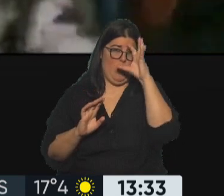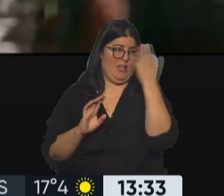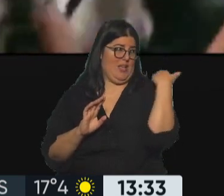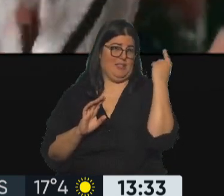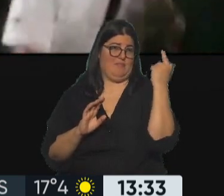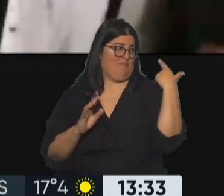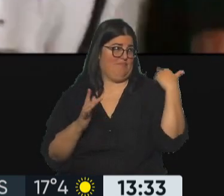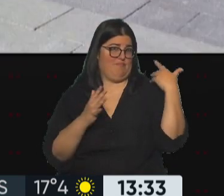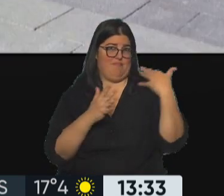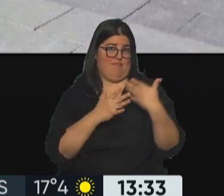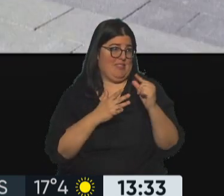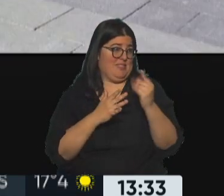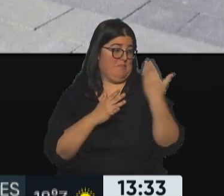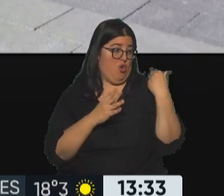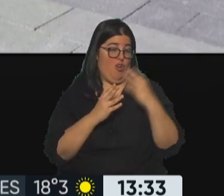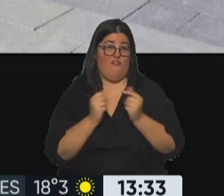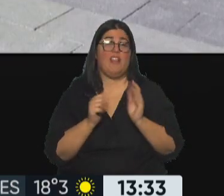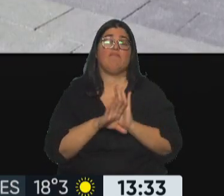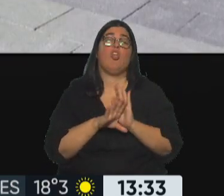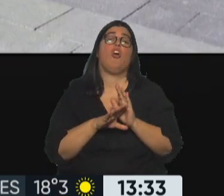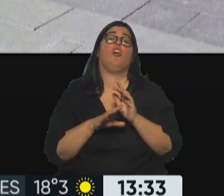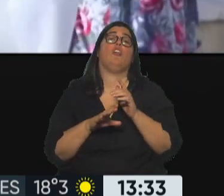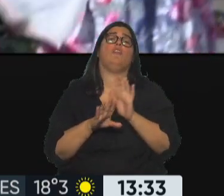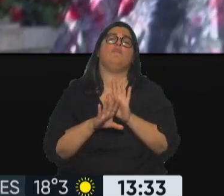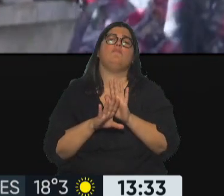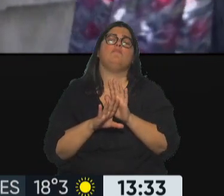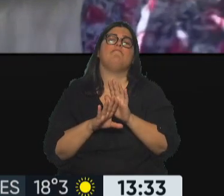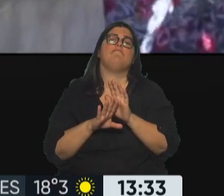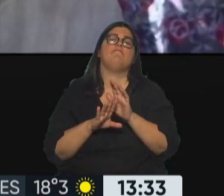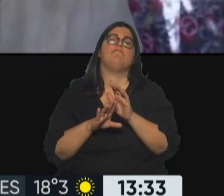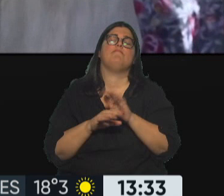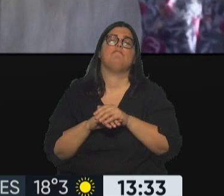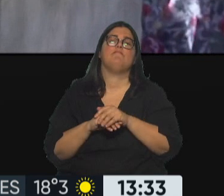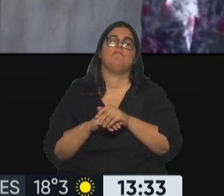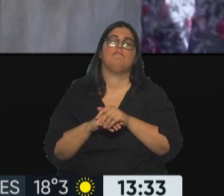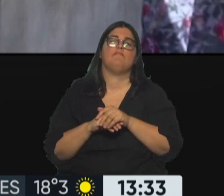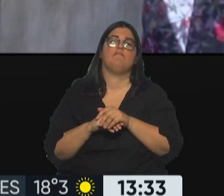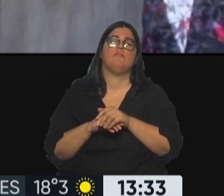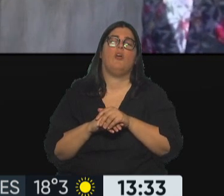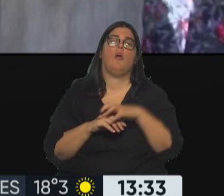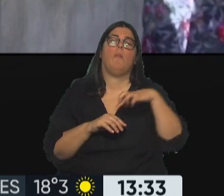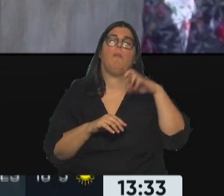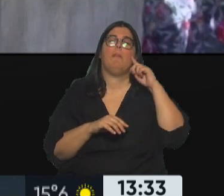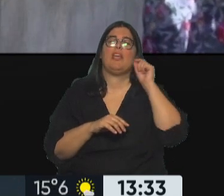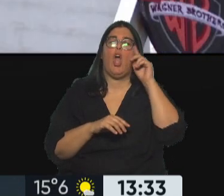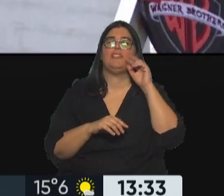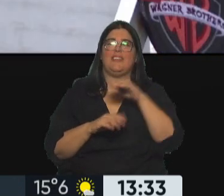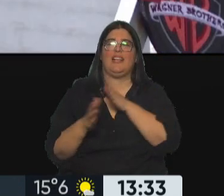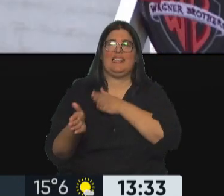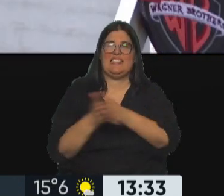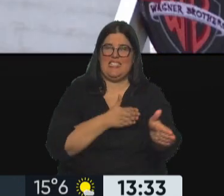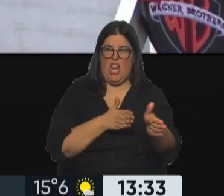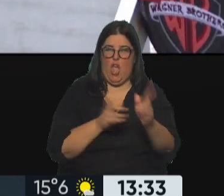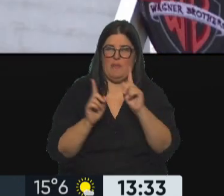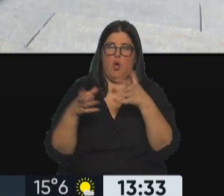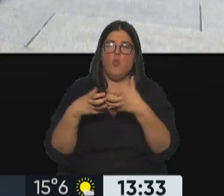había sido cerrado en torno a este exilio de Prigozhin a Bielorrusia y de las fuerzas de Wagner,